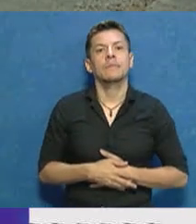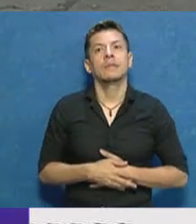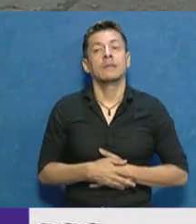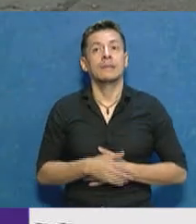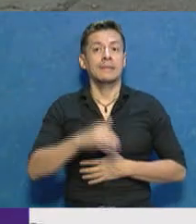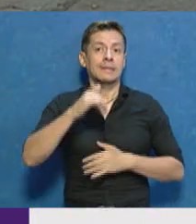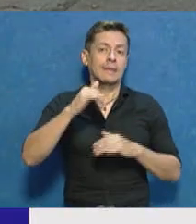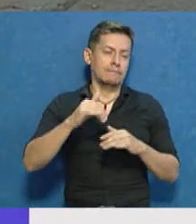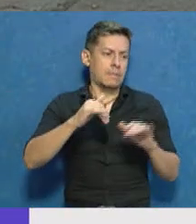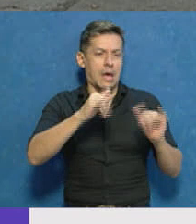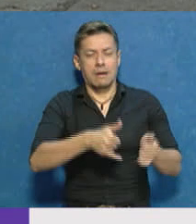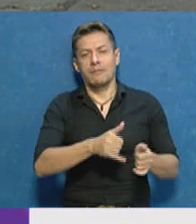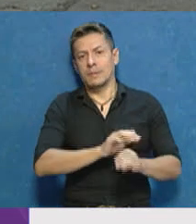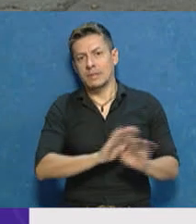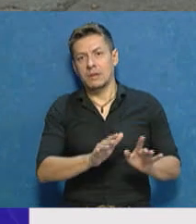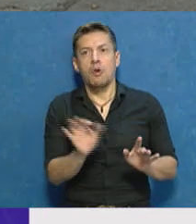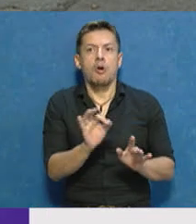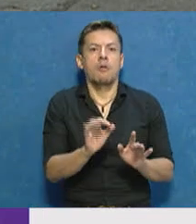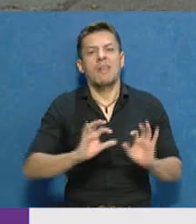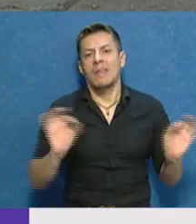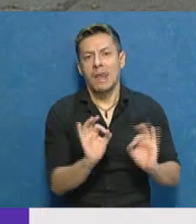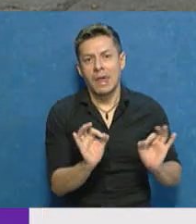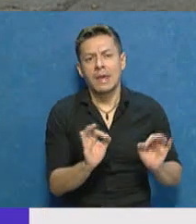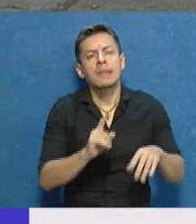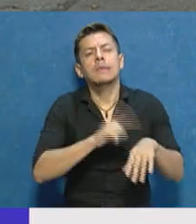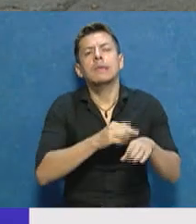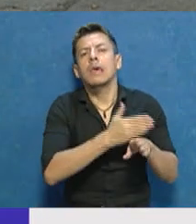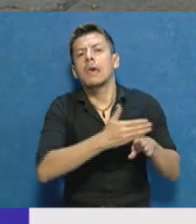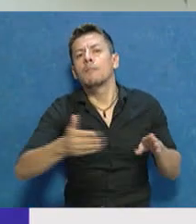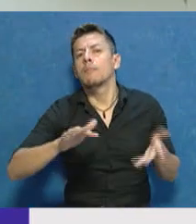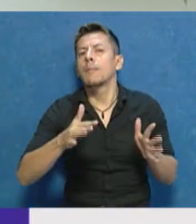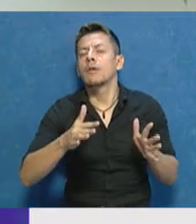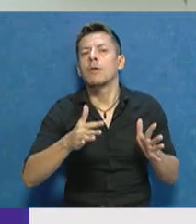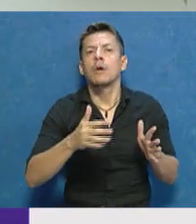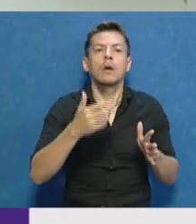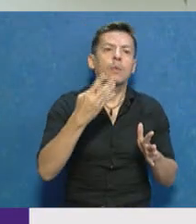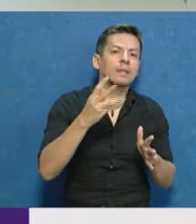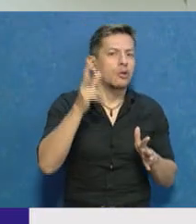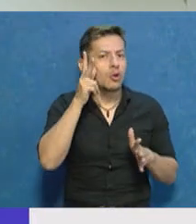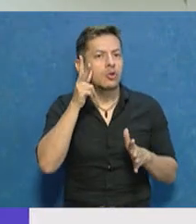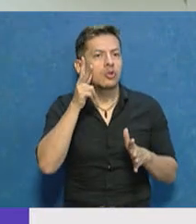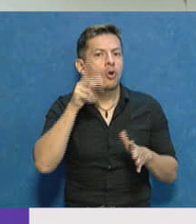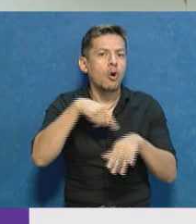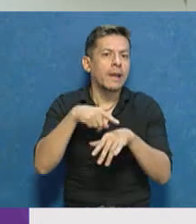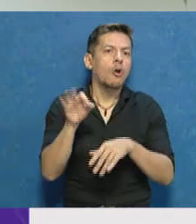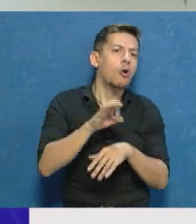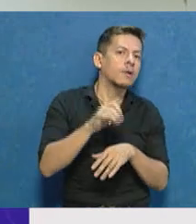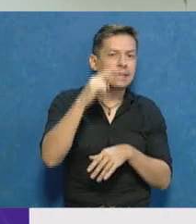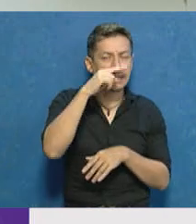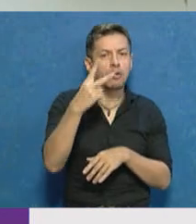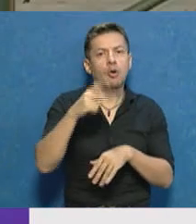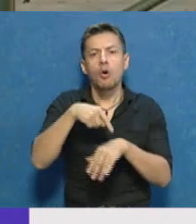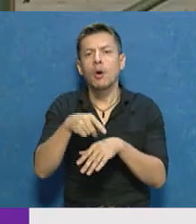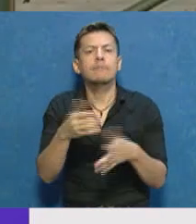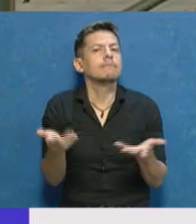confirmación, ¿de qué periodo estamos hablando de tiempo? ¿Unas 48 horas, 72 horas, de aquí a que llegue hasta el Malbrán y se dé